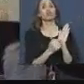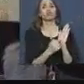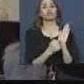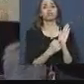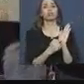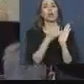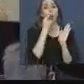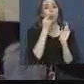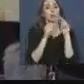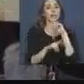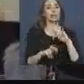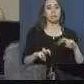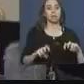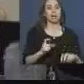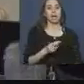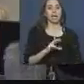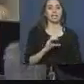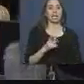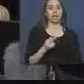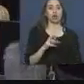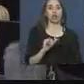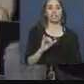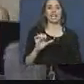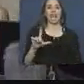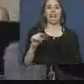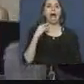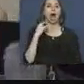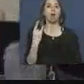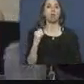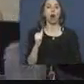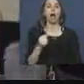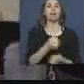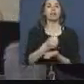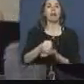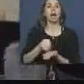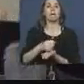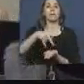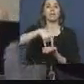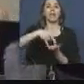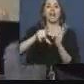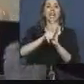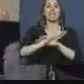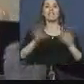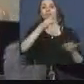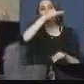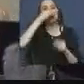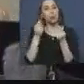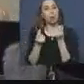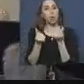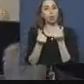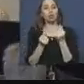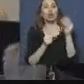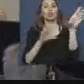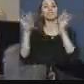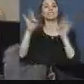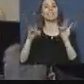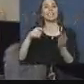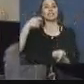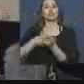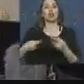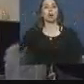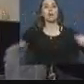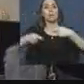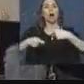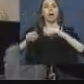el investigador Gregory Elacqua en el marco de la tramitación de la ley que puso fin al lucro, la selección y el copago de